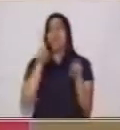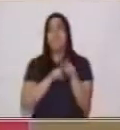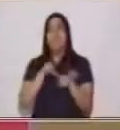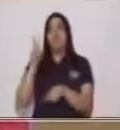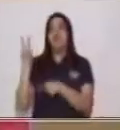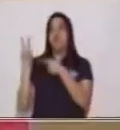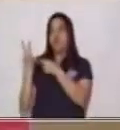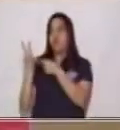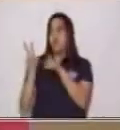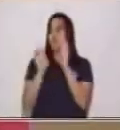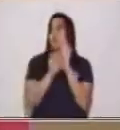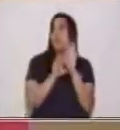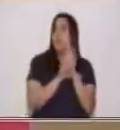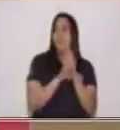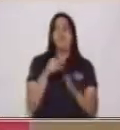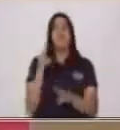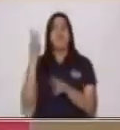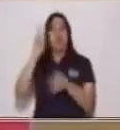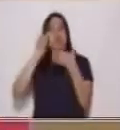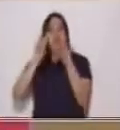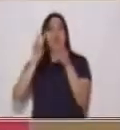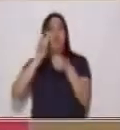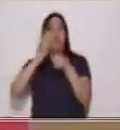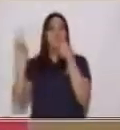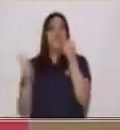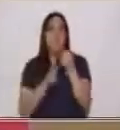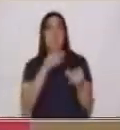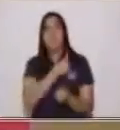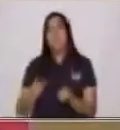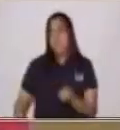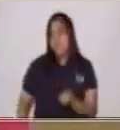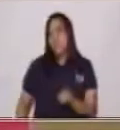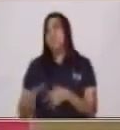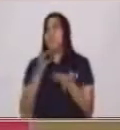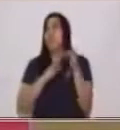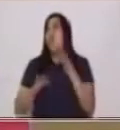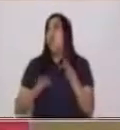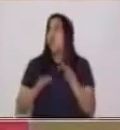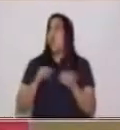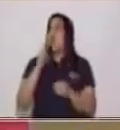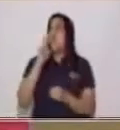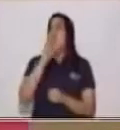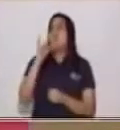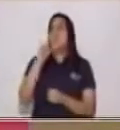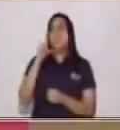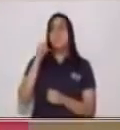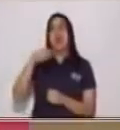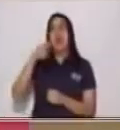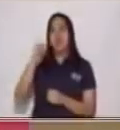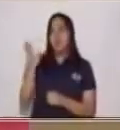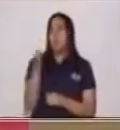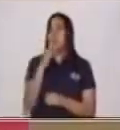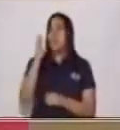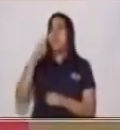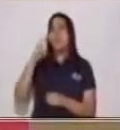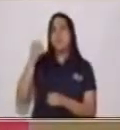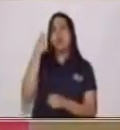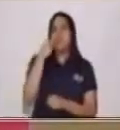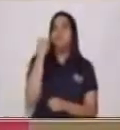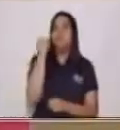Por ejemplo, vicepresidente, villano, evasión, evolucionar, evidente,